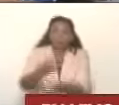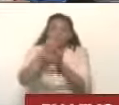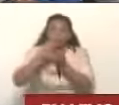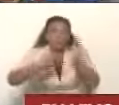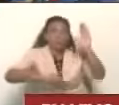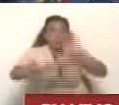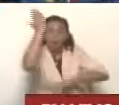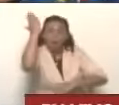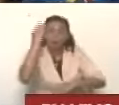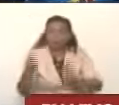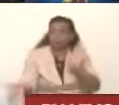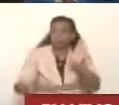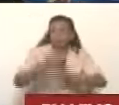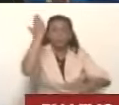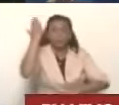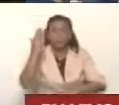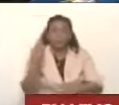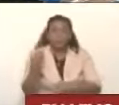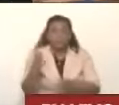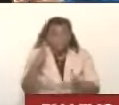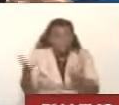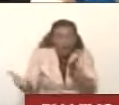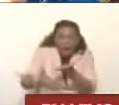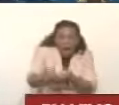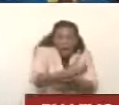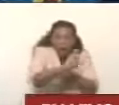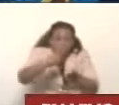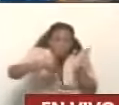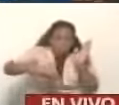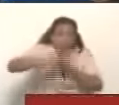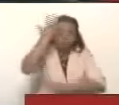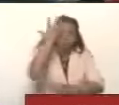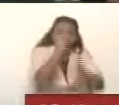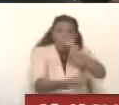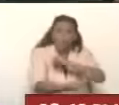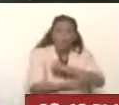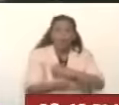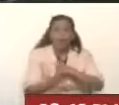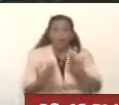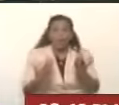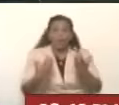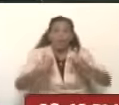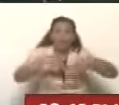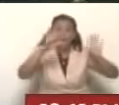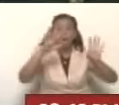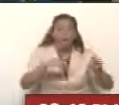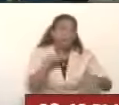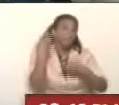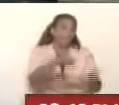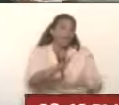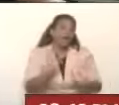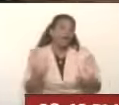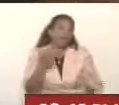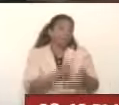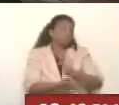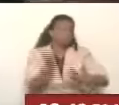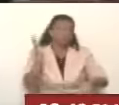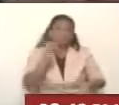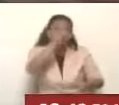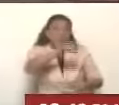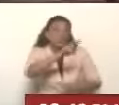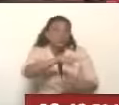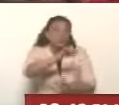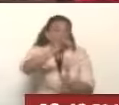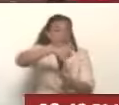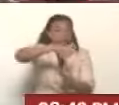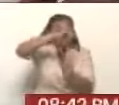Caribe. Estoy seguro que se los iban a llevar y los iban a lanzar al mar. Y punto final de